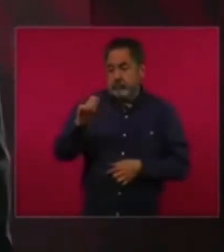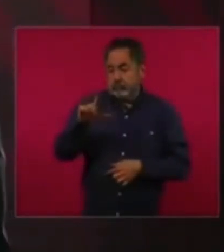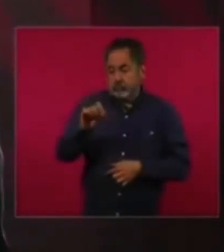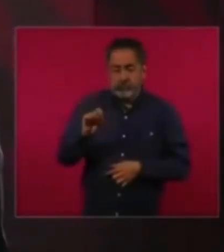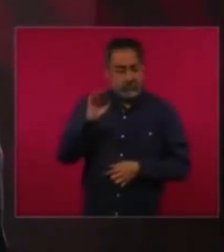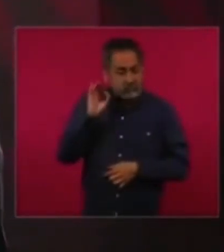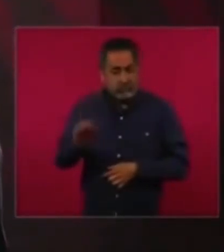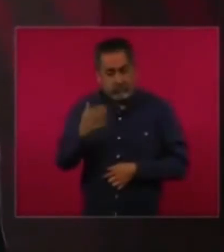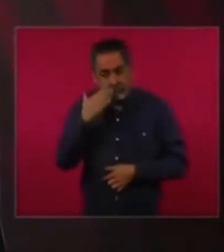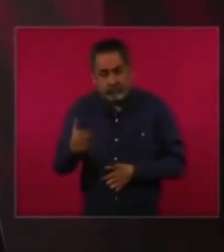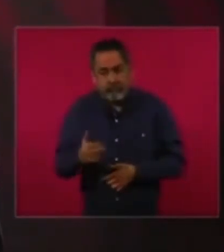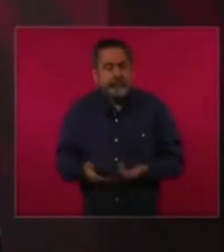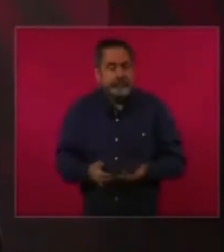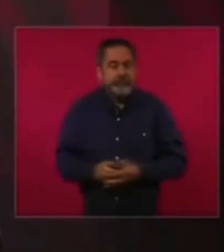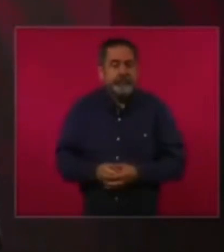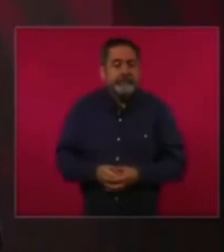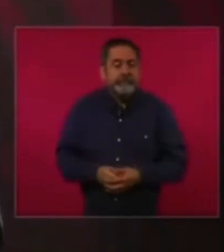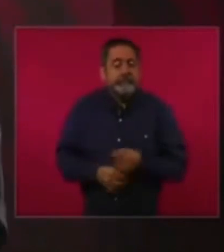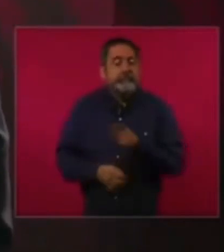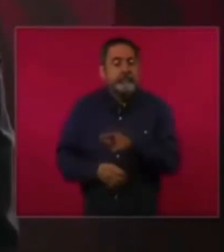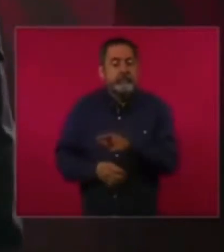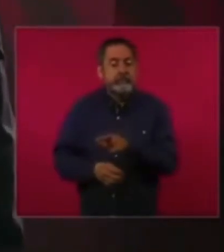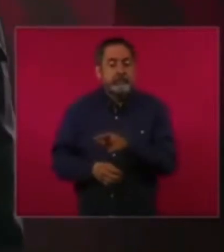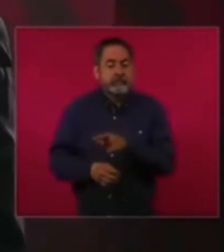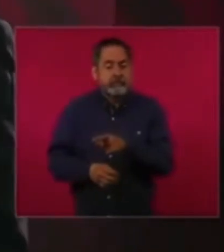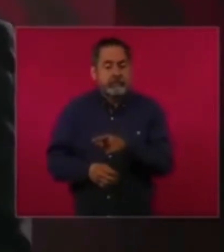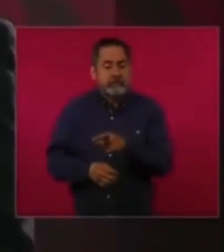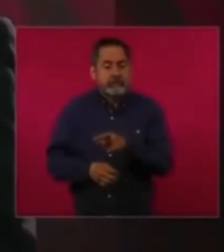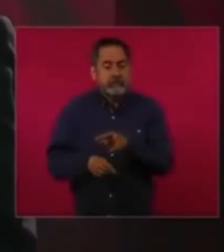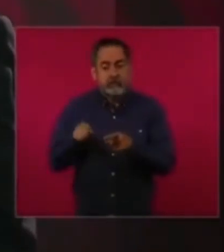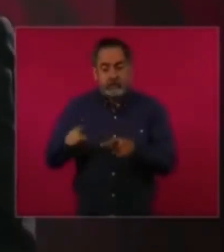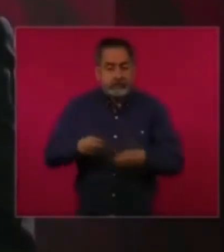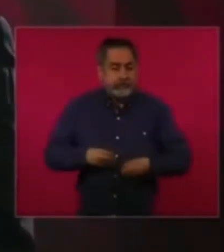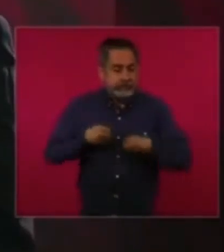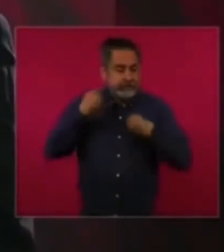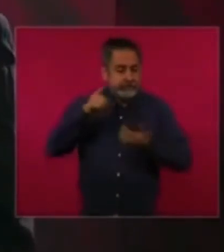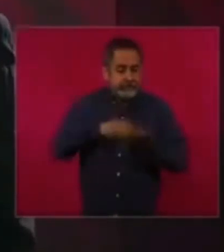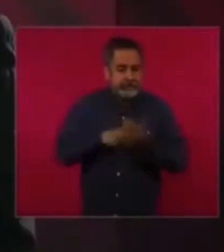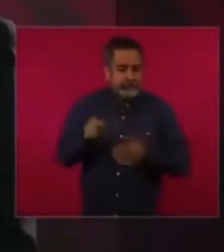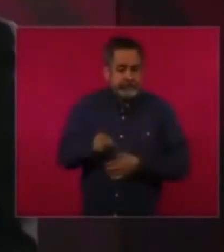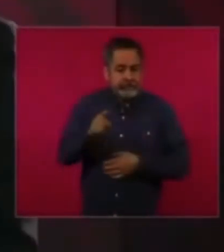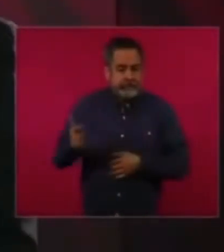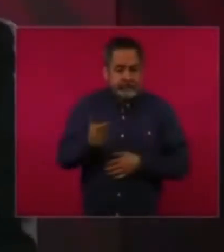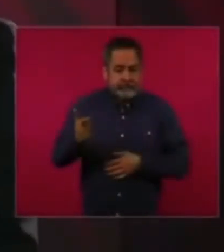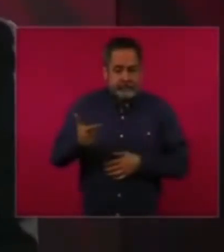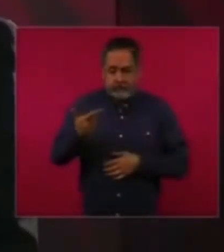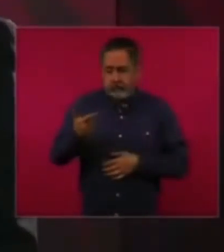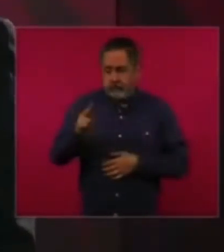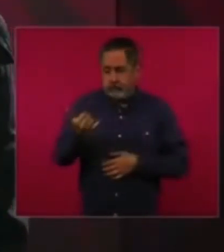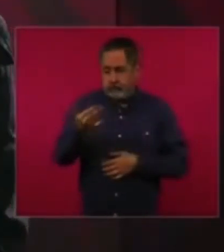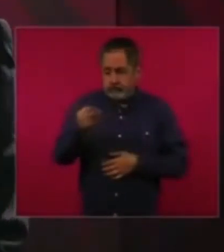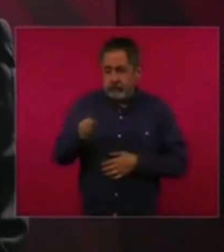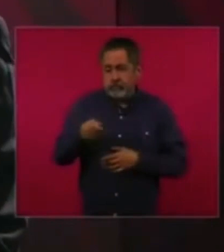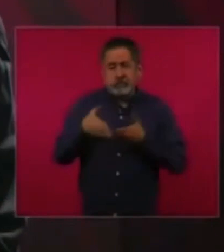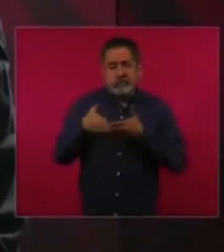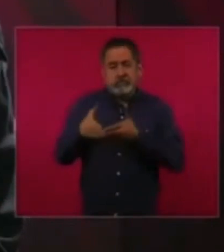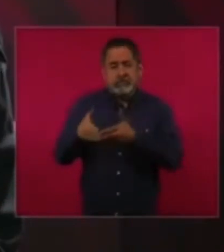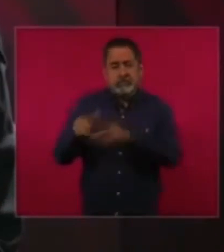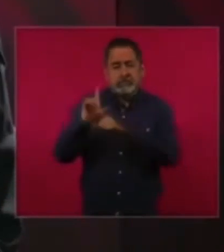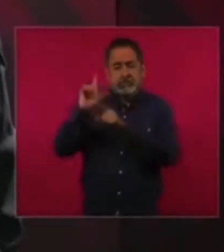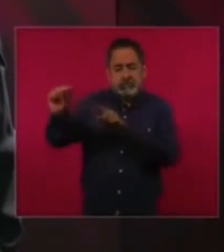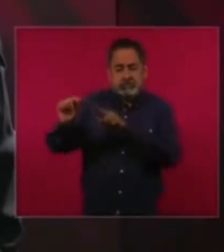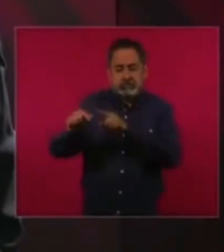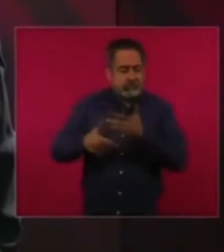Se fue de Guaymas, ahí se embarcó y ahí dejó el